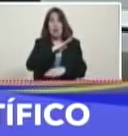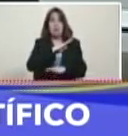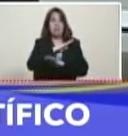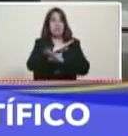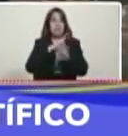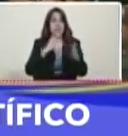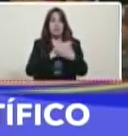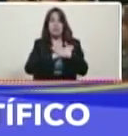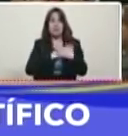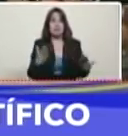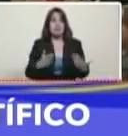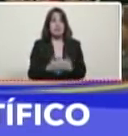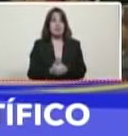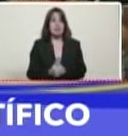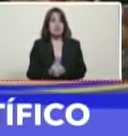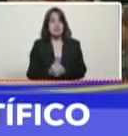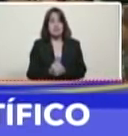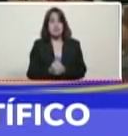la patria.